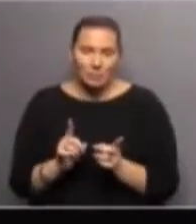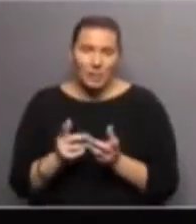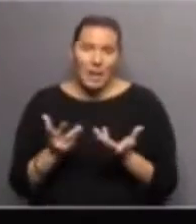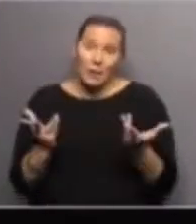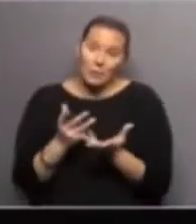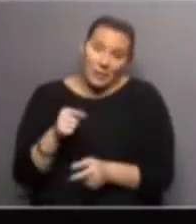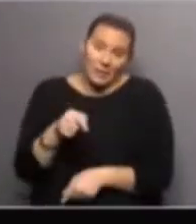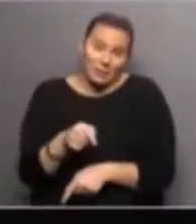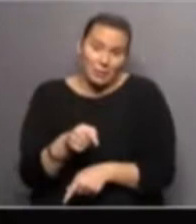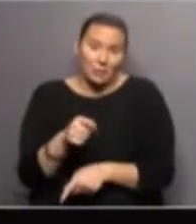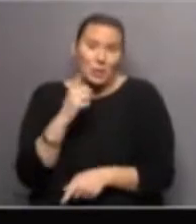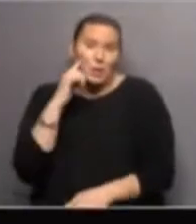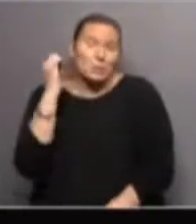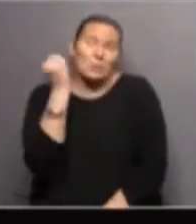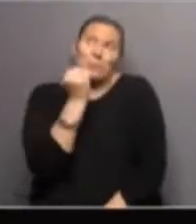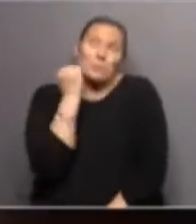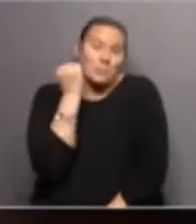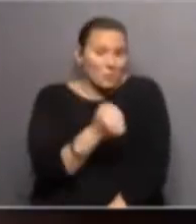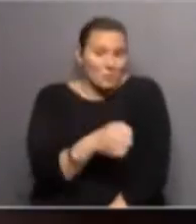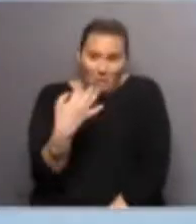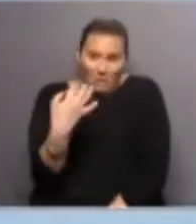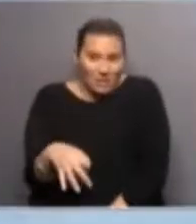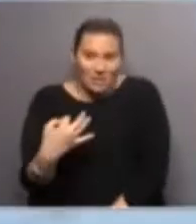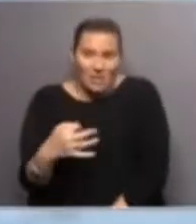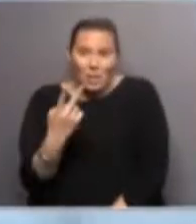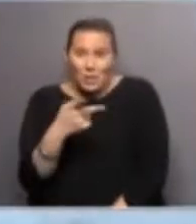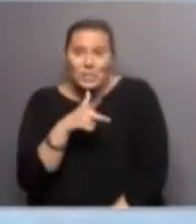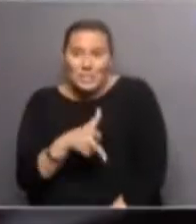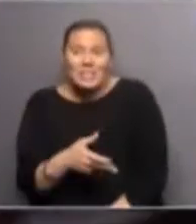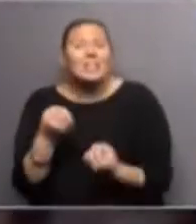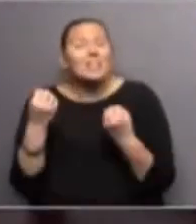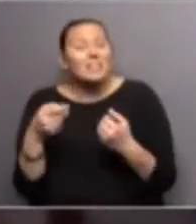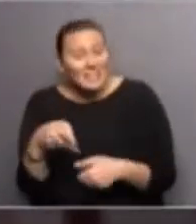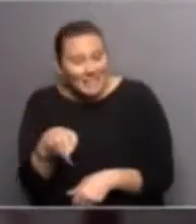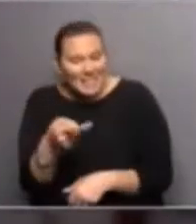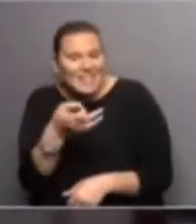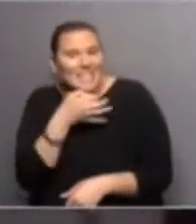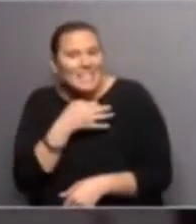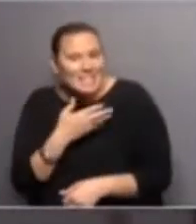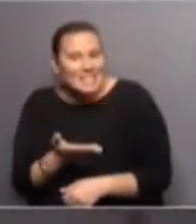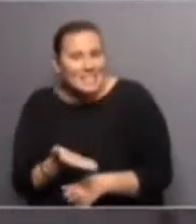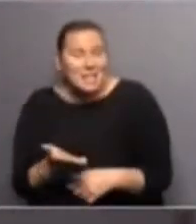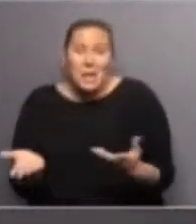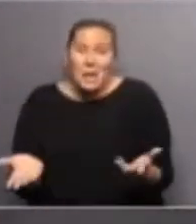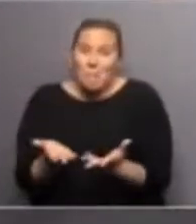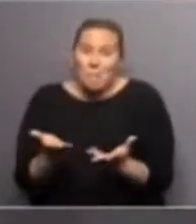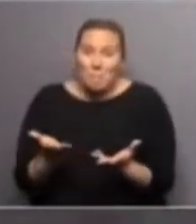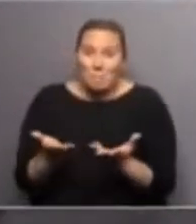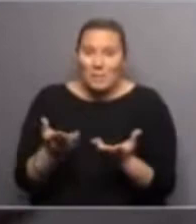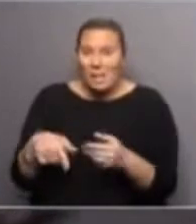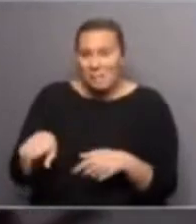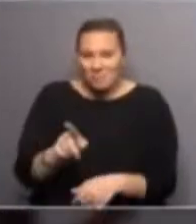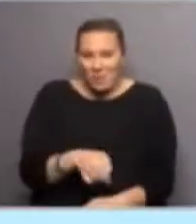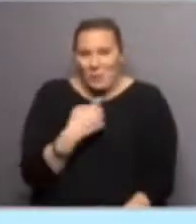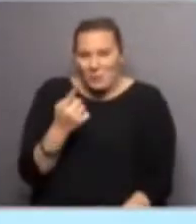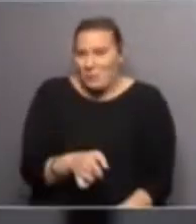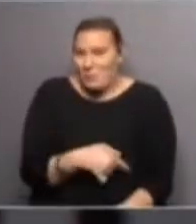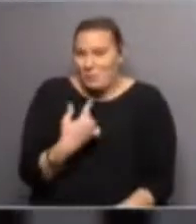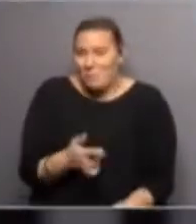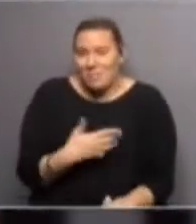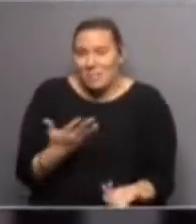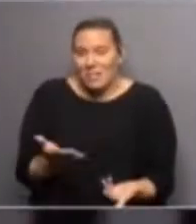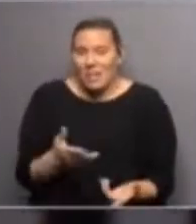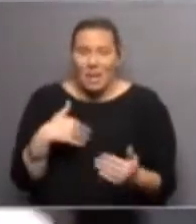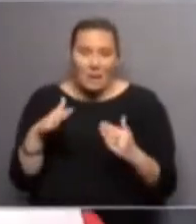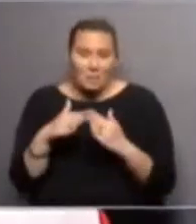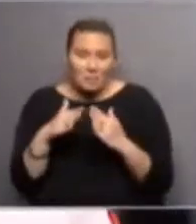ahora esto que es un sueño hecho realidad, de verdad. Y tenés dos hijos, ¿qué te dicen? Y tengo dos hijos. Bueno, están acostumbrados porque está